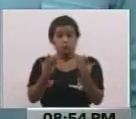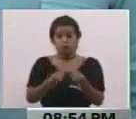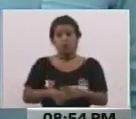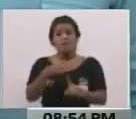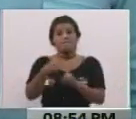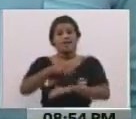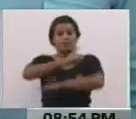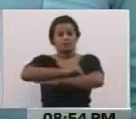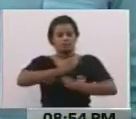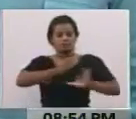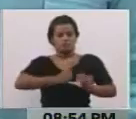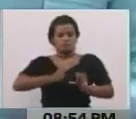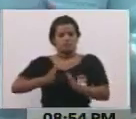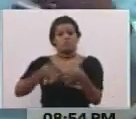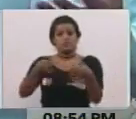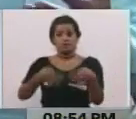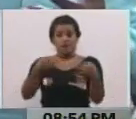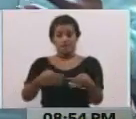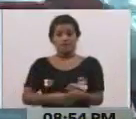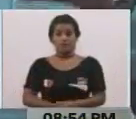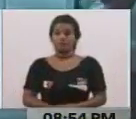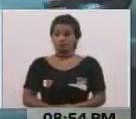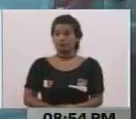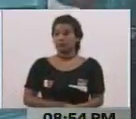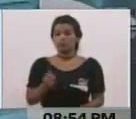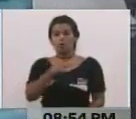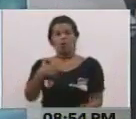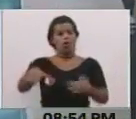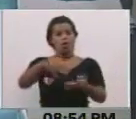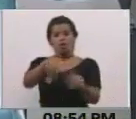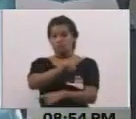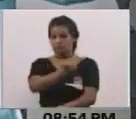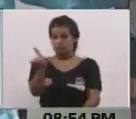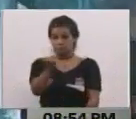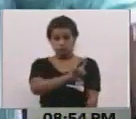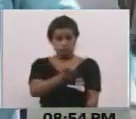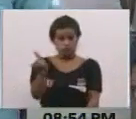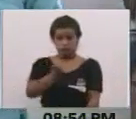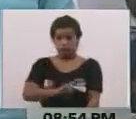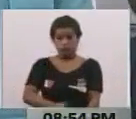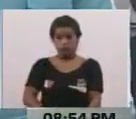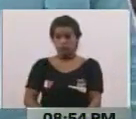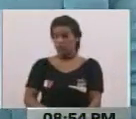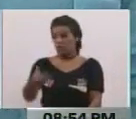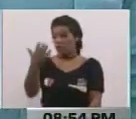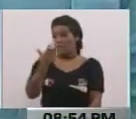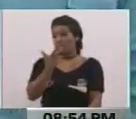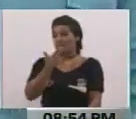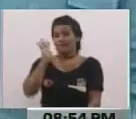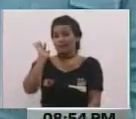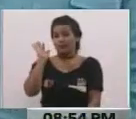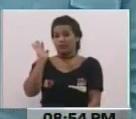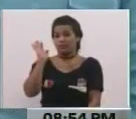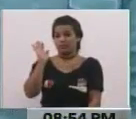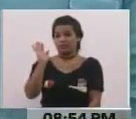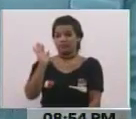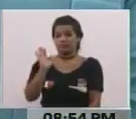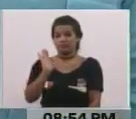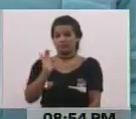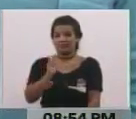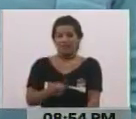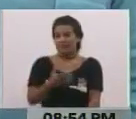mental. Sí. Para no dejarte sobreponer un nombre, que aparezca un atleta famoso ahí. Eso es.